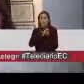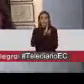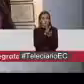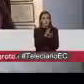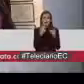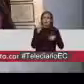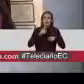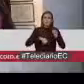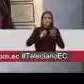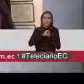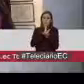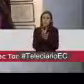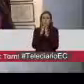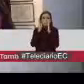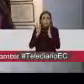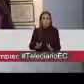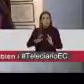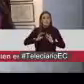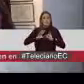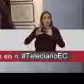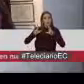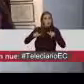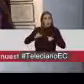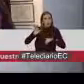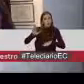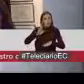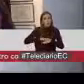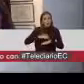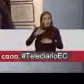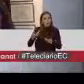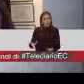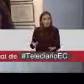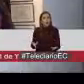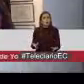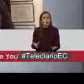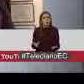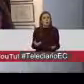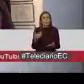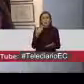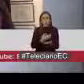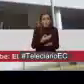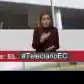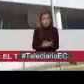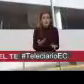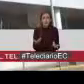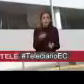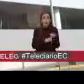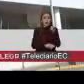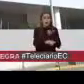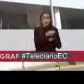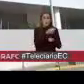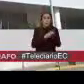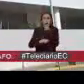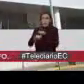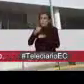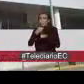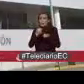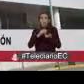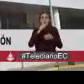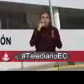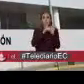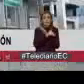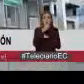hay asambleístas que se nota, se ve, que facturan por sus votos. Con esa premisa se abordó las